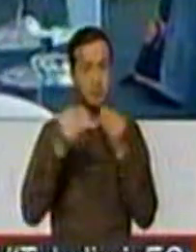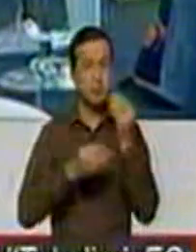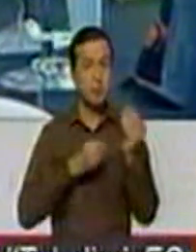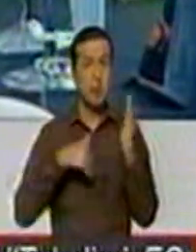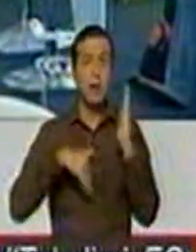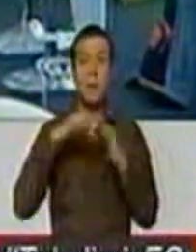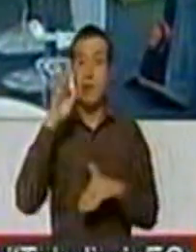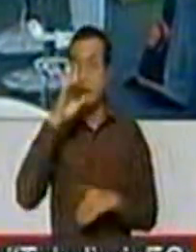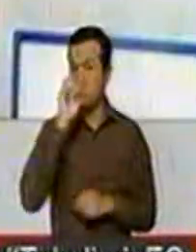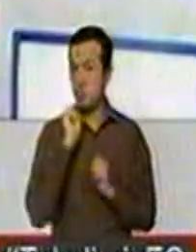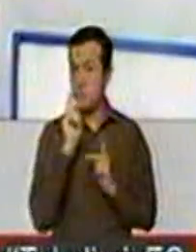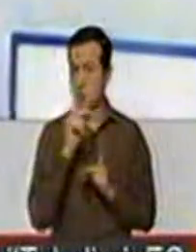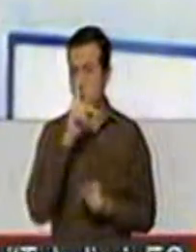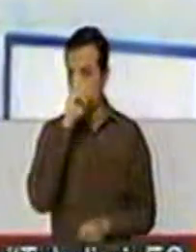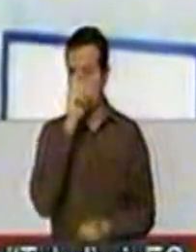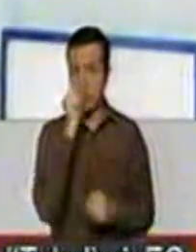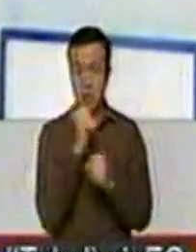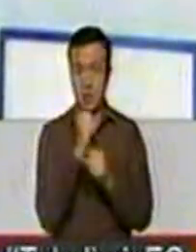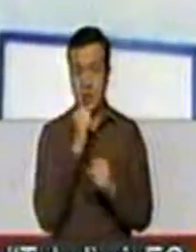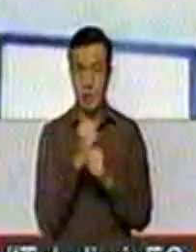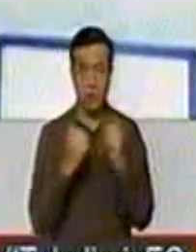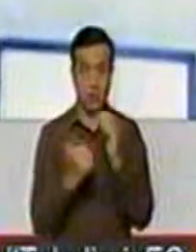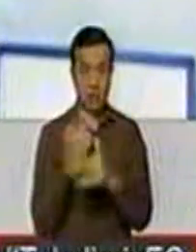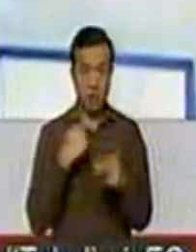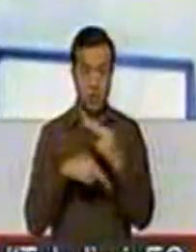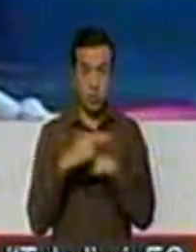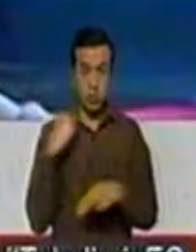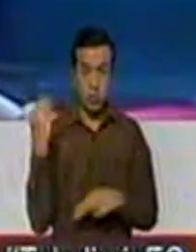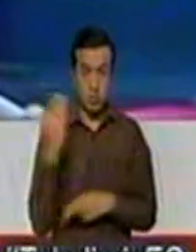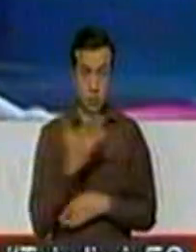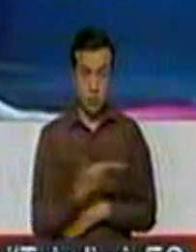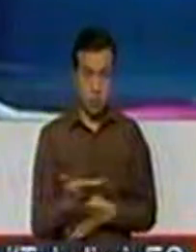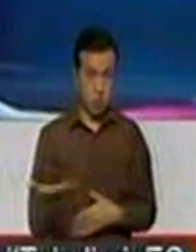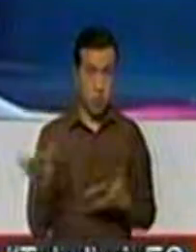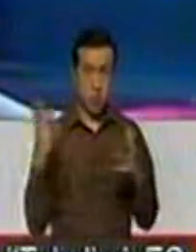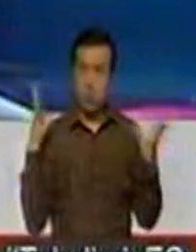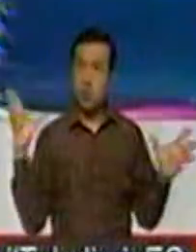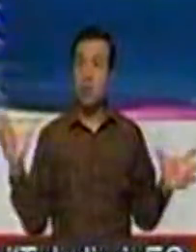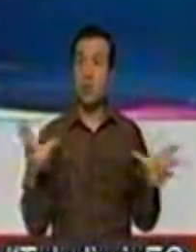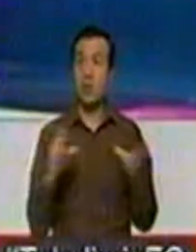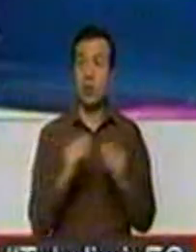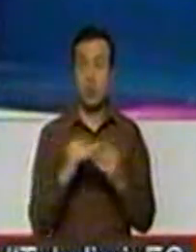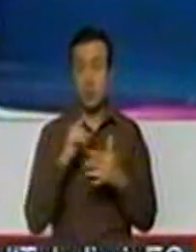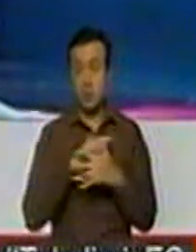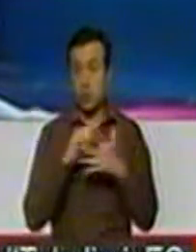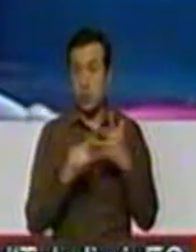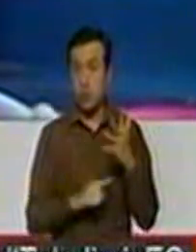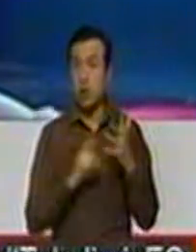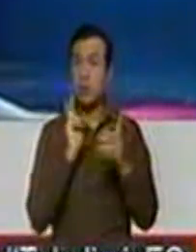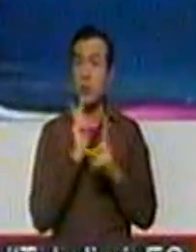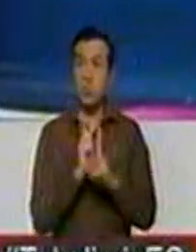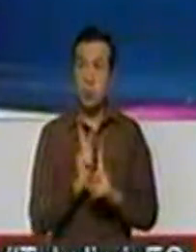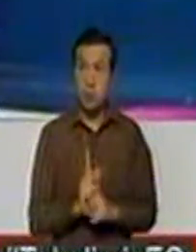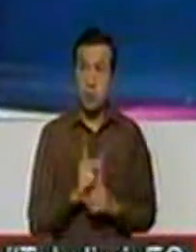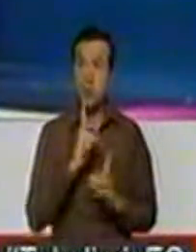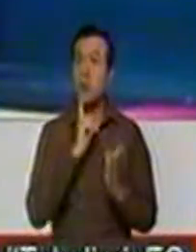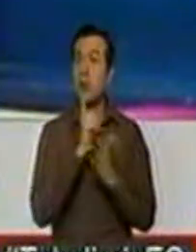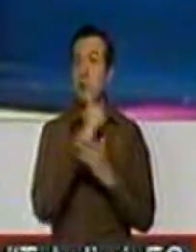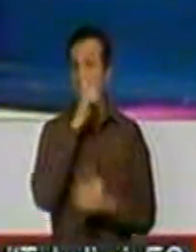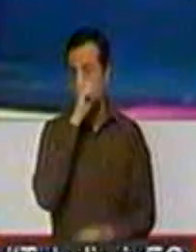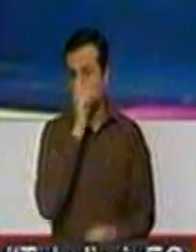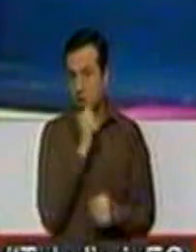generar mayores oportunidades de empleo y emprendimiento juvenil. Entre todos los rubros que tocamos, entre plazas de